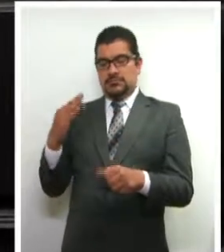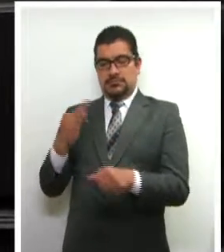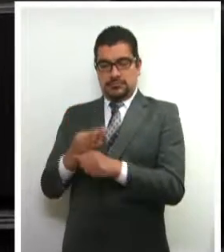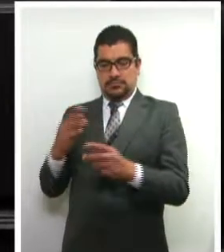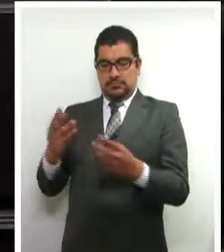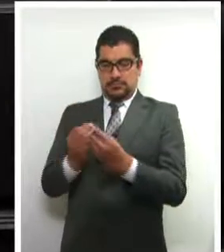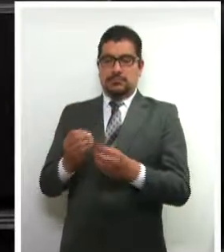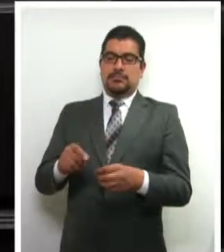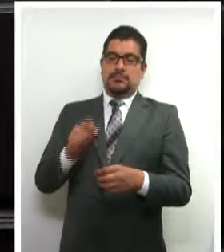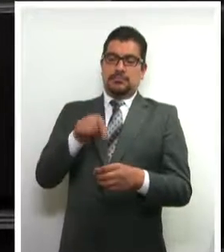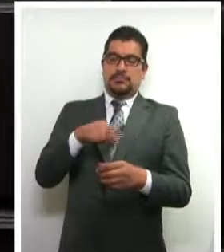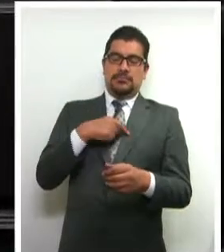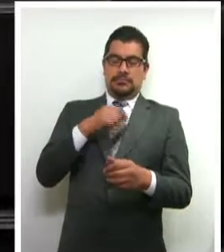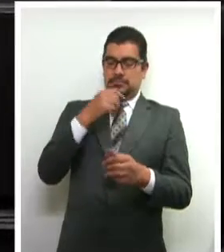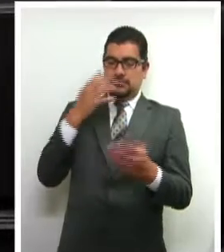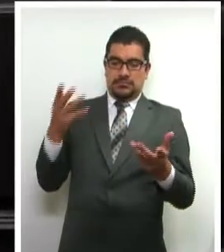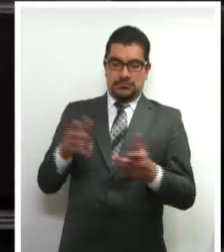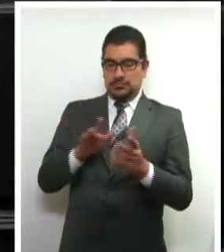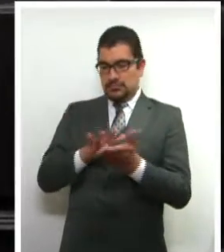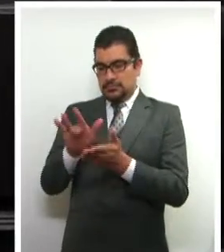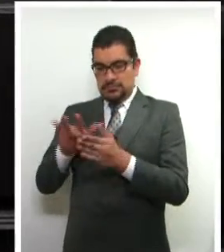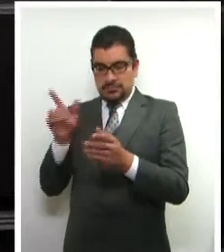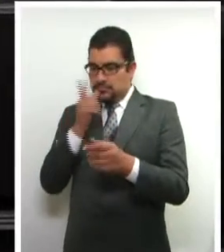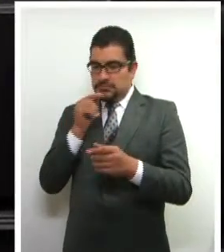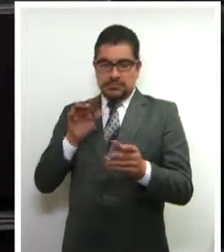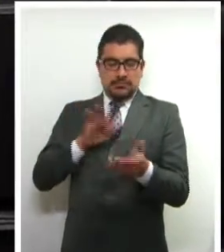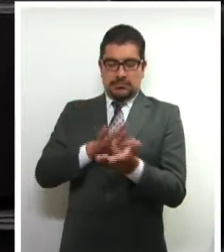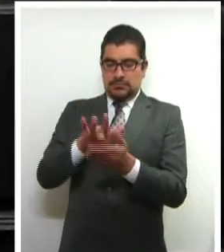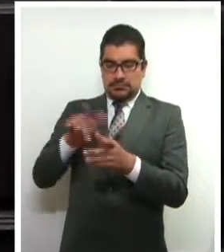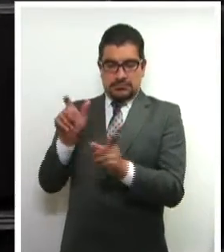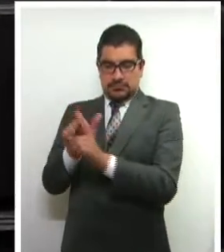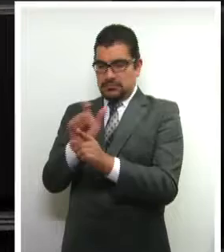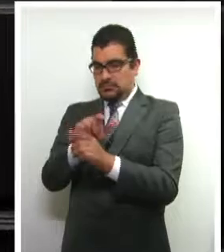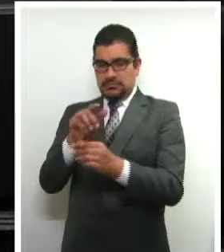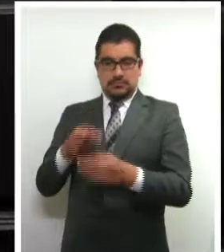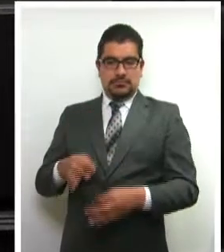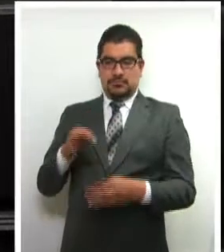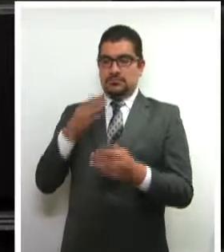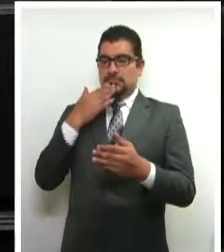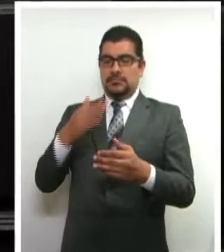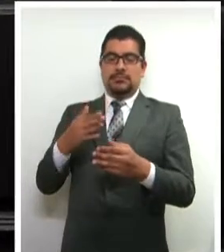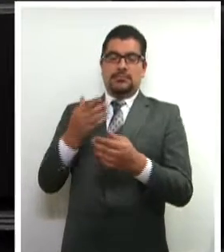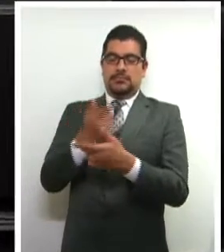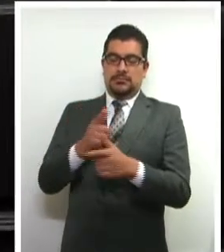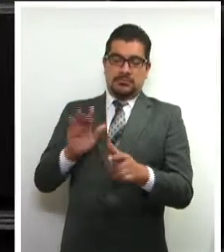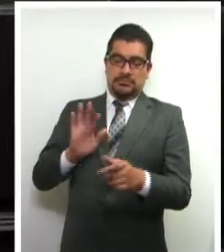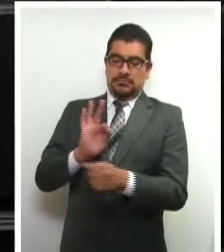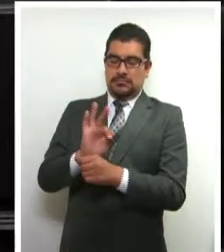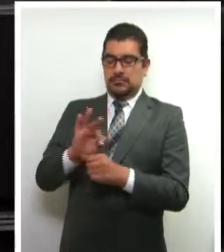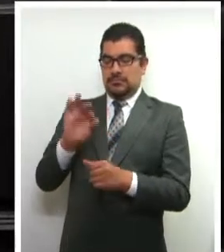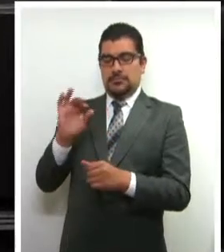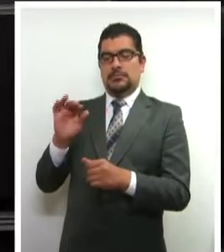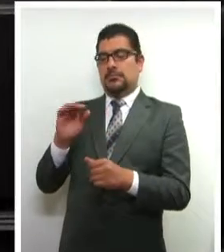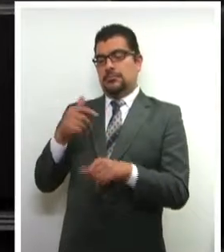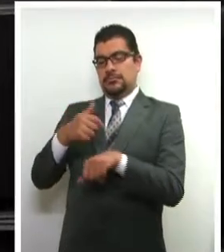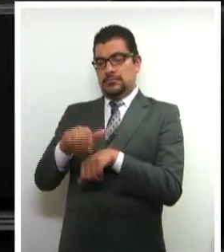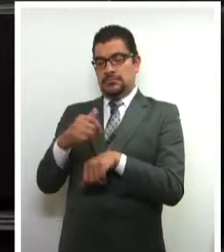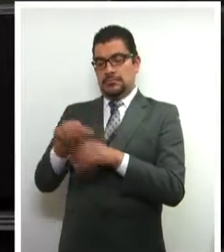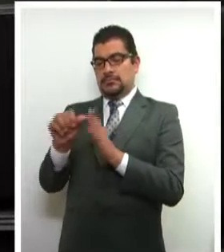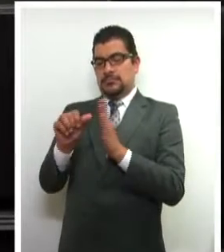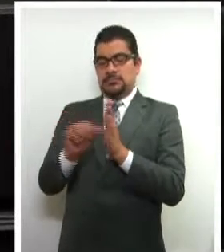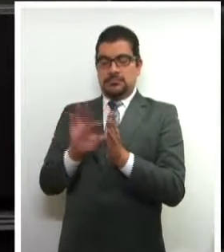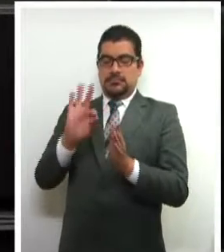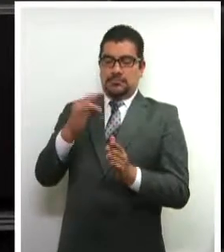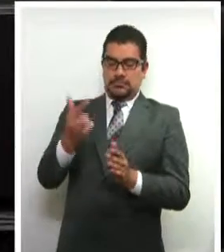de Poder Judicial, Procuración de Justicia, Seguridad Ciudadana y Organismos Constitucionales Autónomos el artículo 47, a